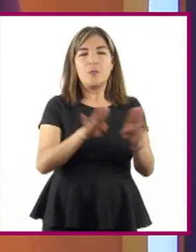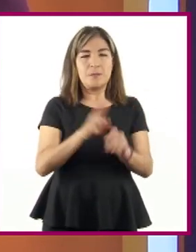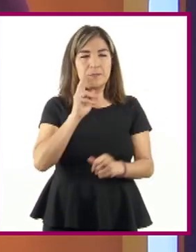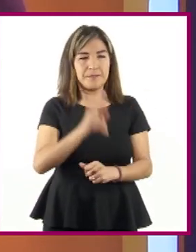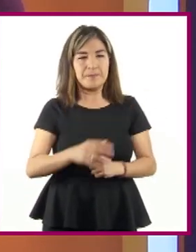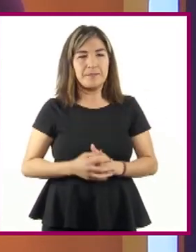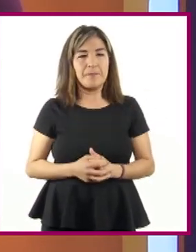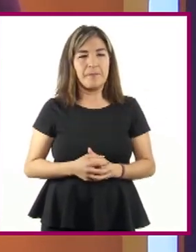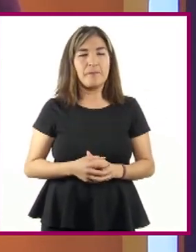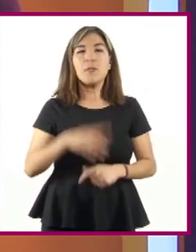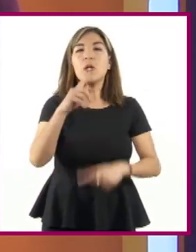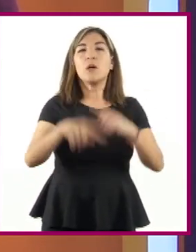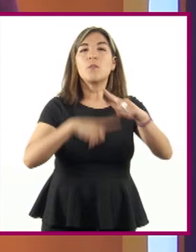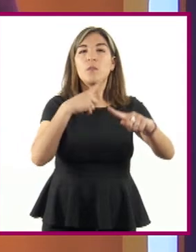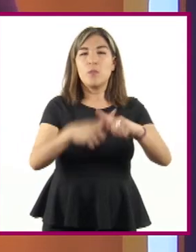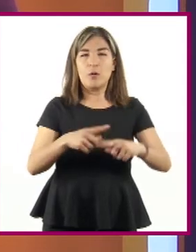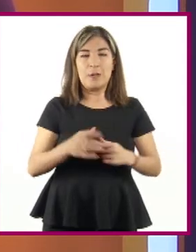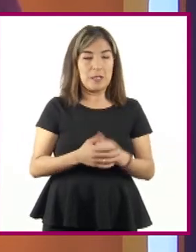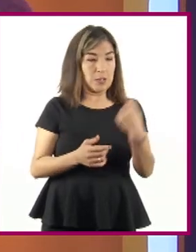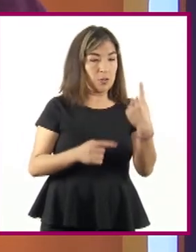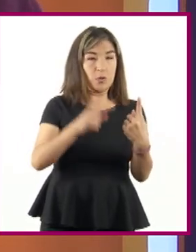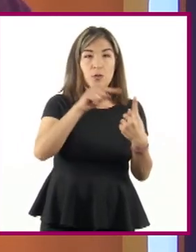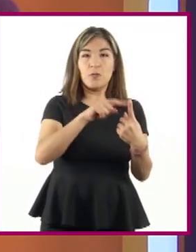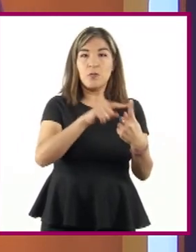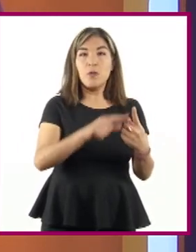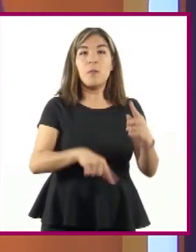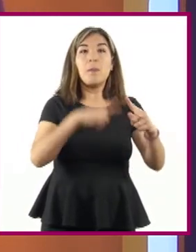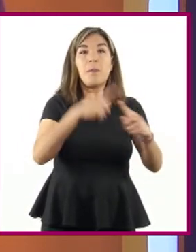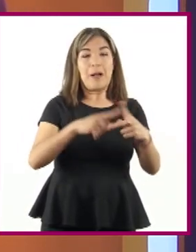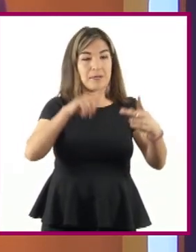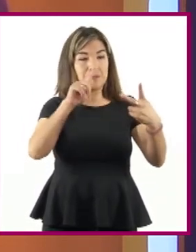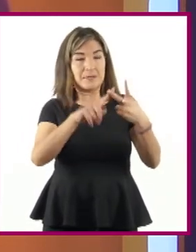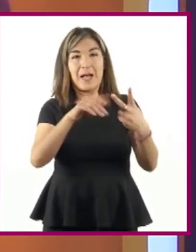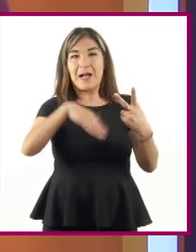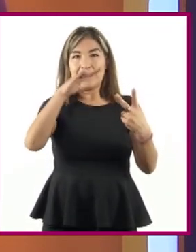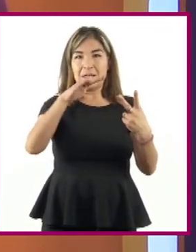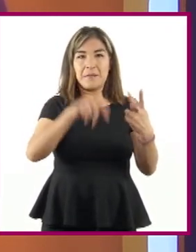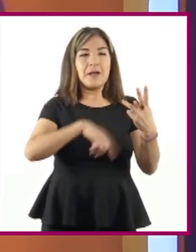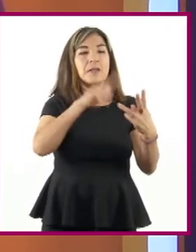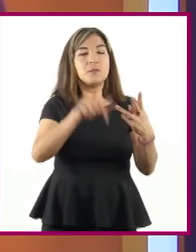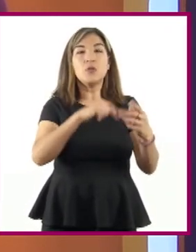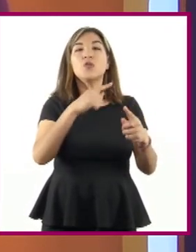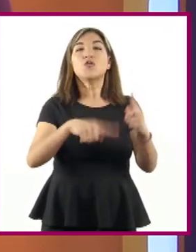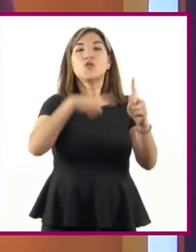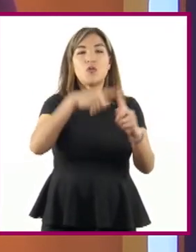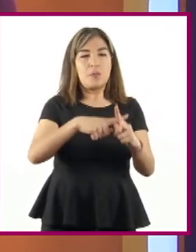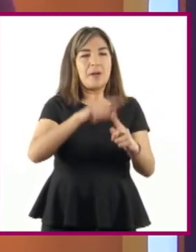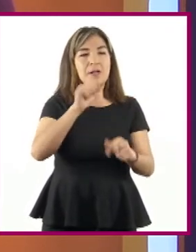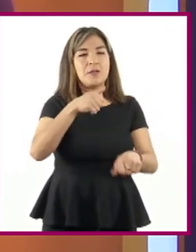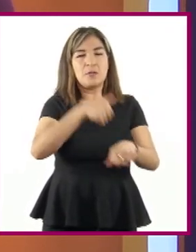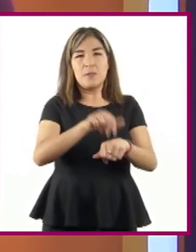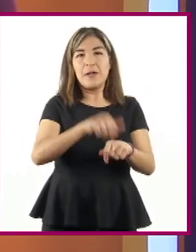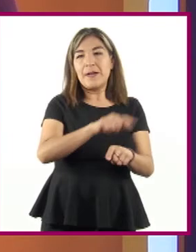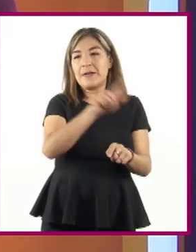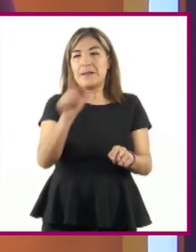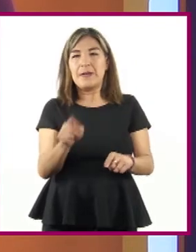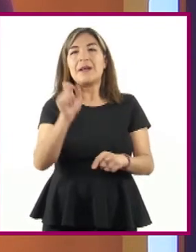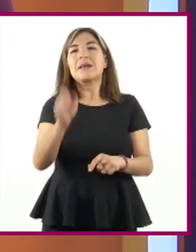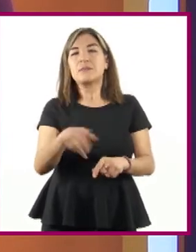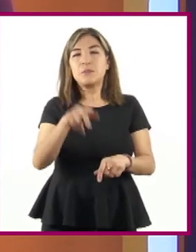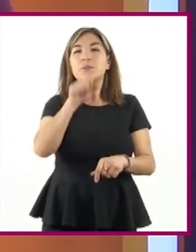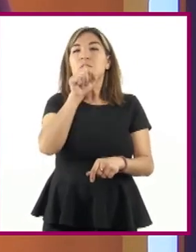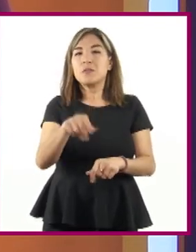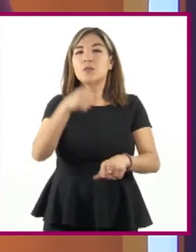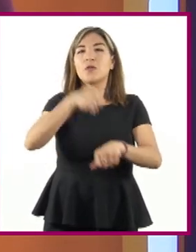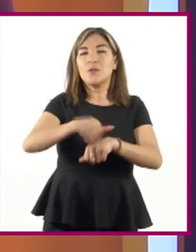manera. Multiplicamos la parte entera por el denominador y el resultado le sumamos el numerador. El resultado es igual al